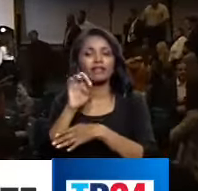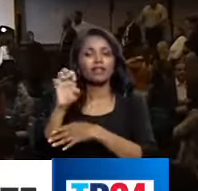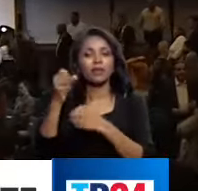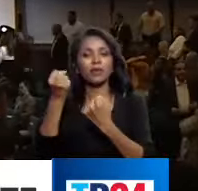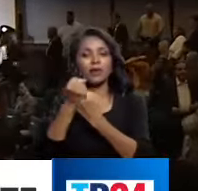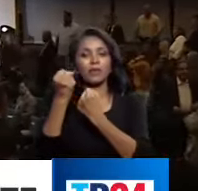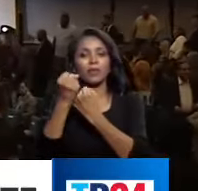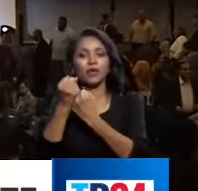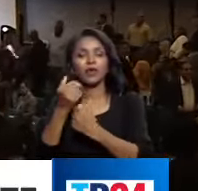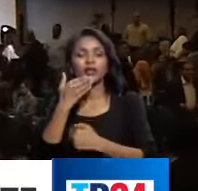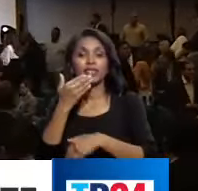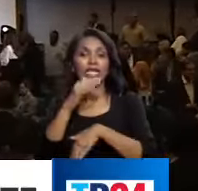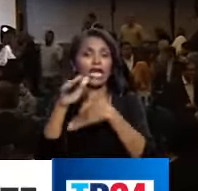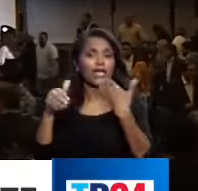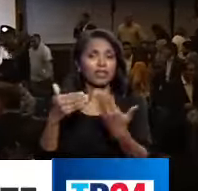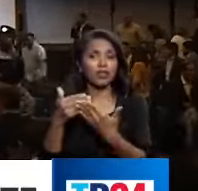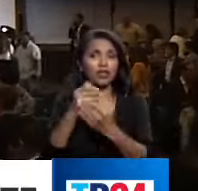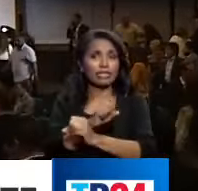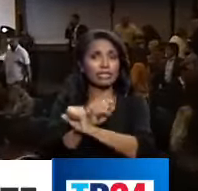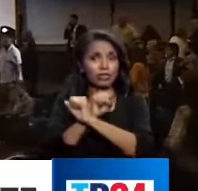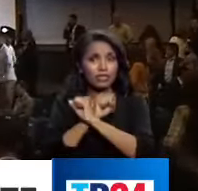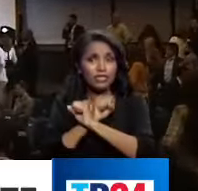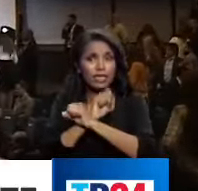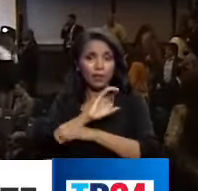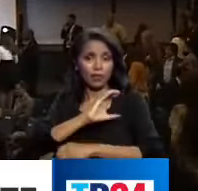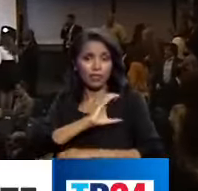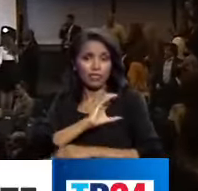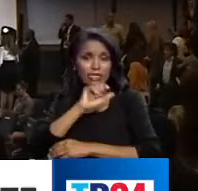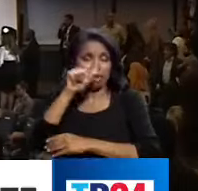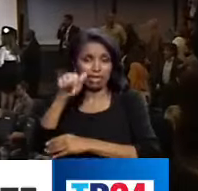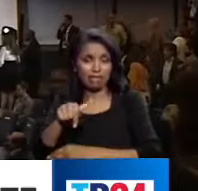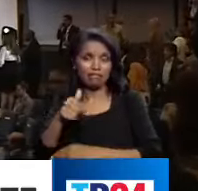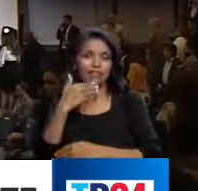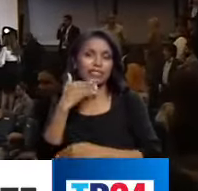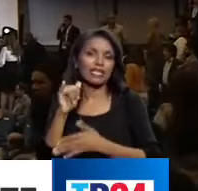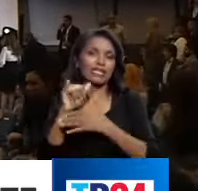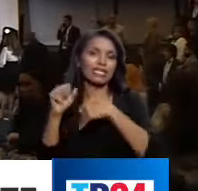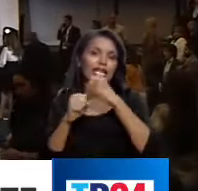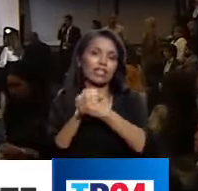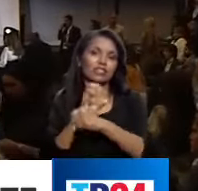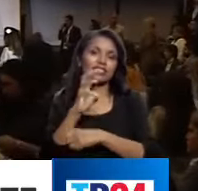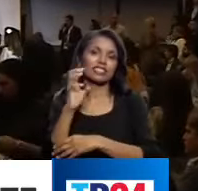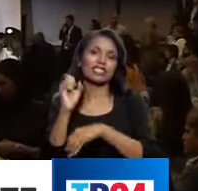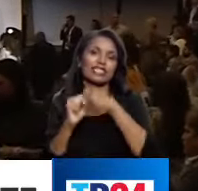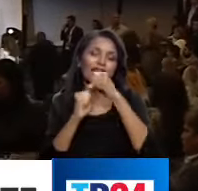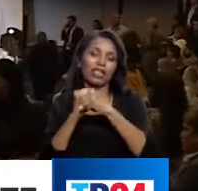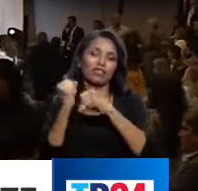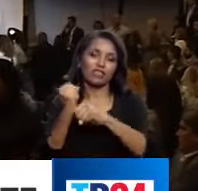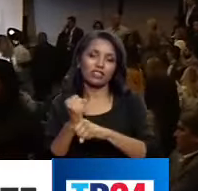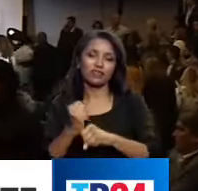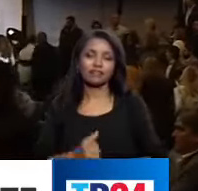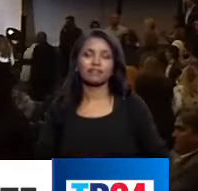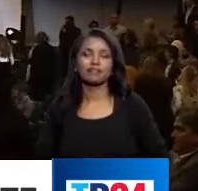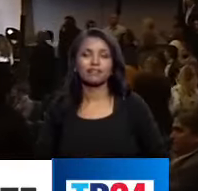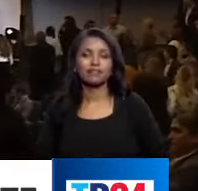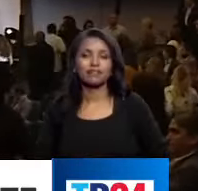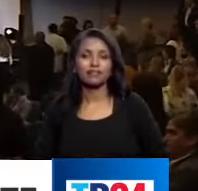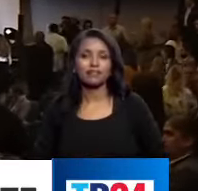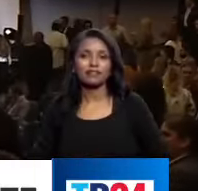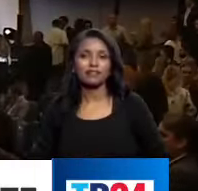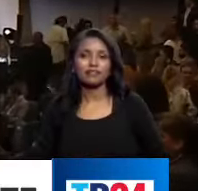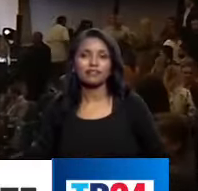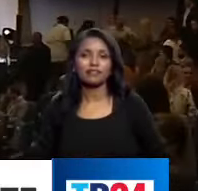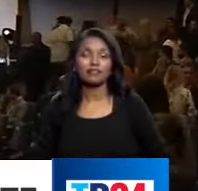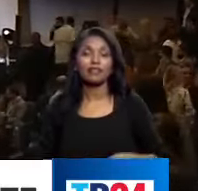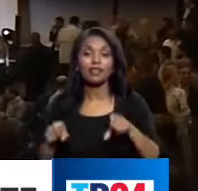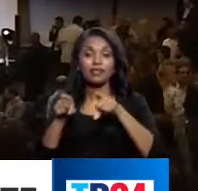su apoyo, a los estamentos de seguridad y al Parlatino, que este año cumple 60 años de fundación. A